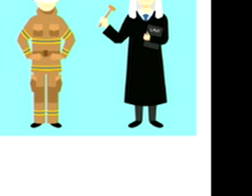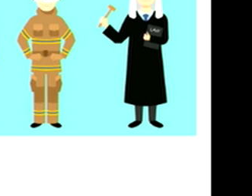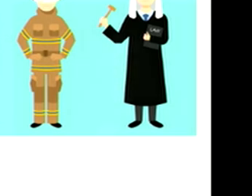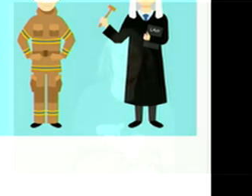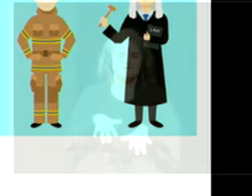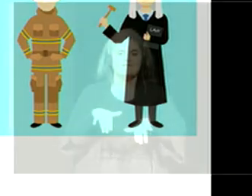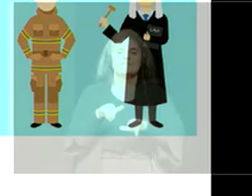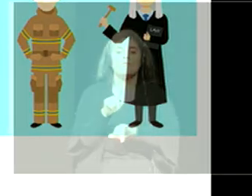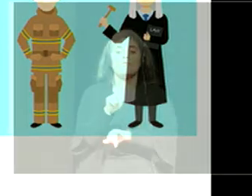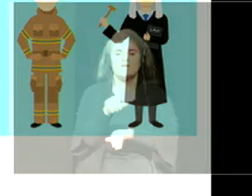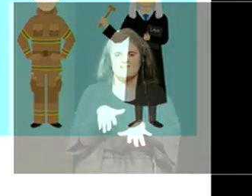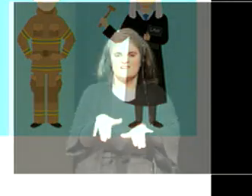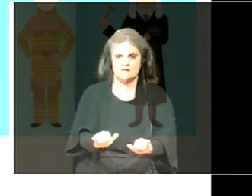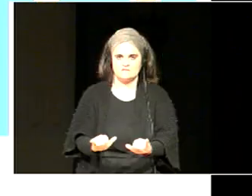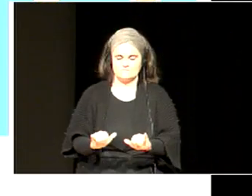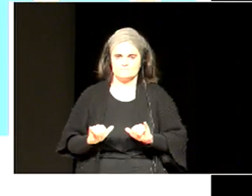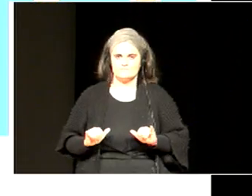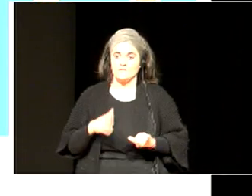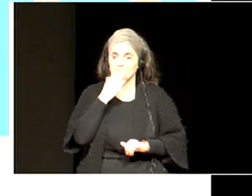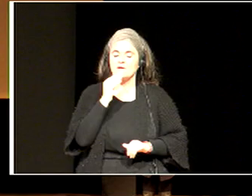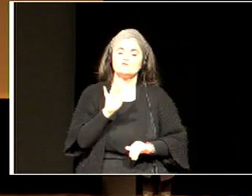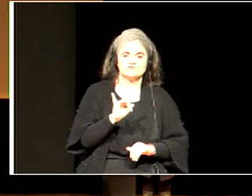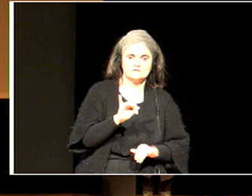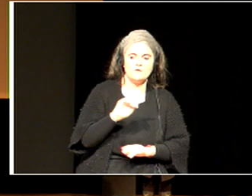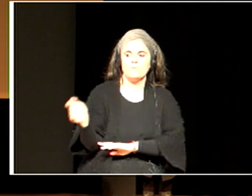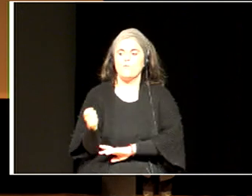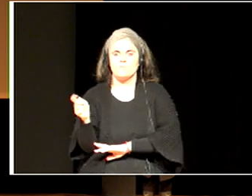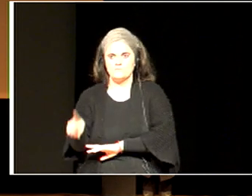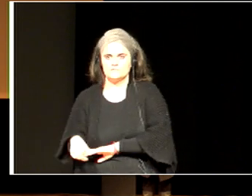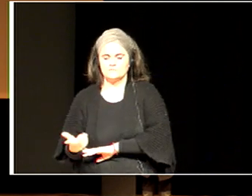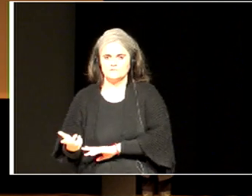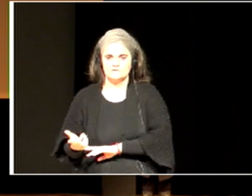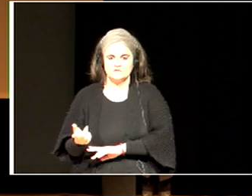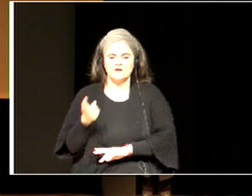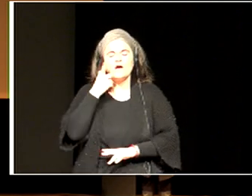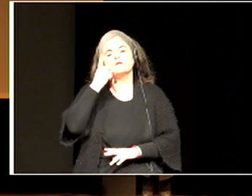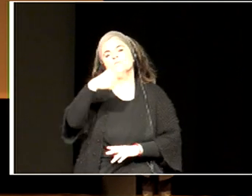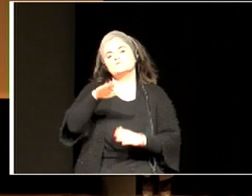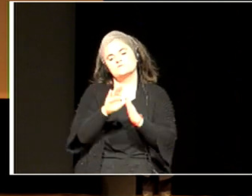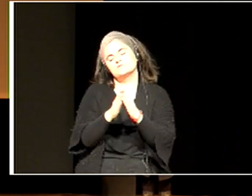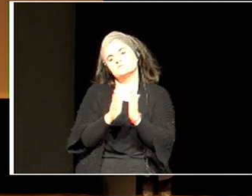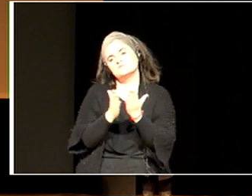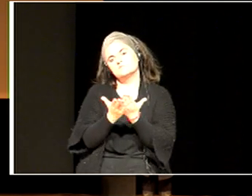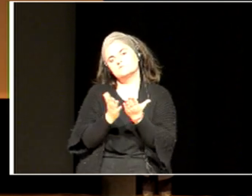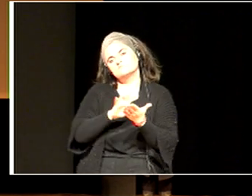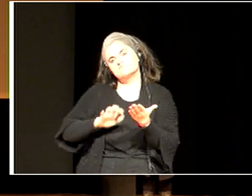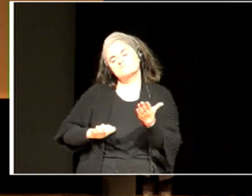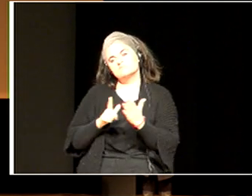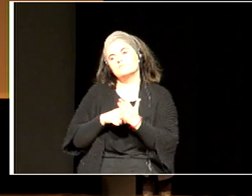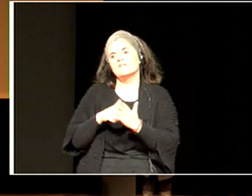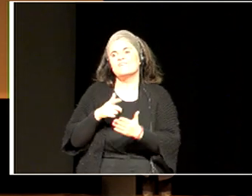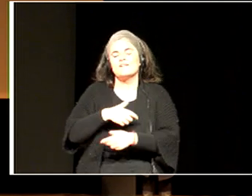ni una el perro sí y el bombero mirada en vuestros libros de texto cualquier libro de texto de